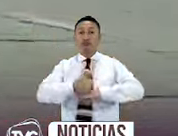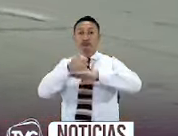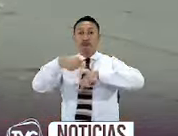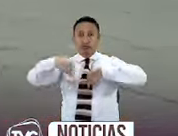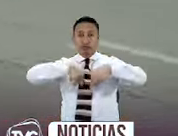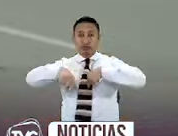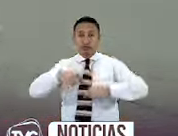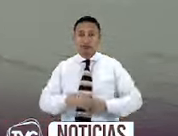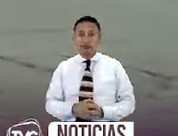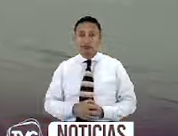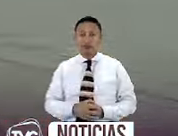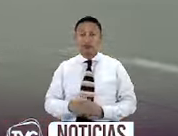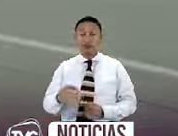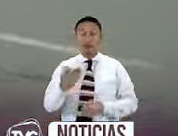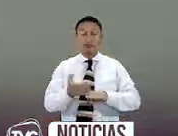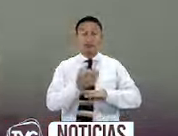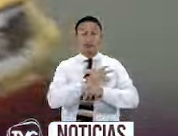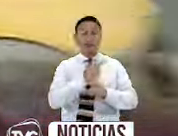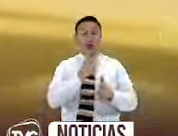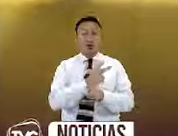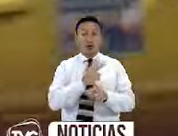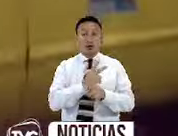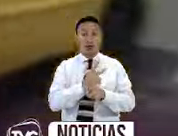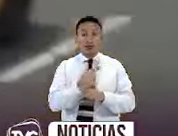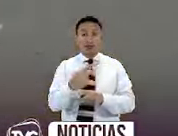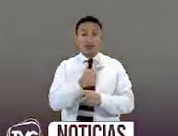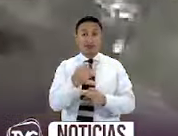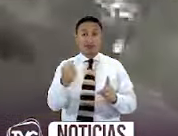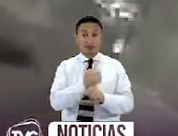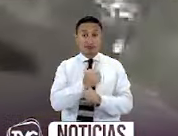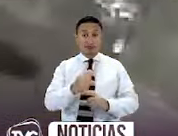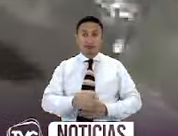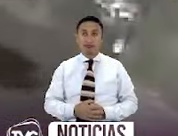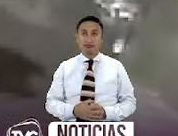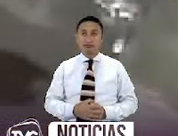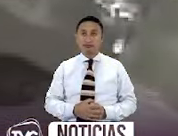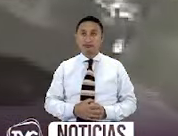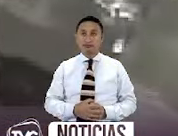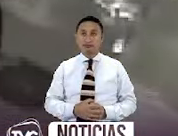para prevenir que se vuelvan víctimas de un hecho delictivo.